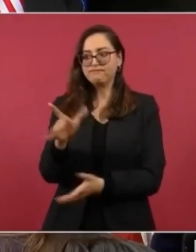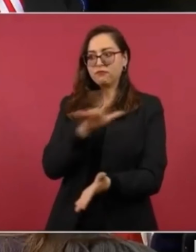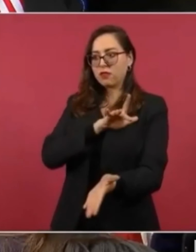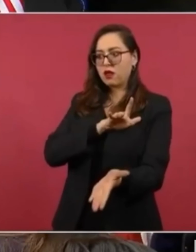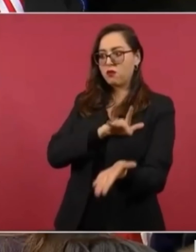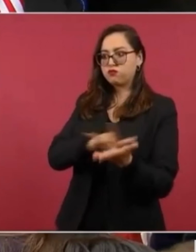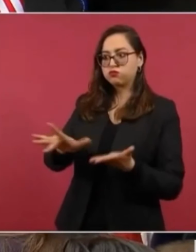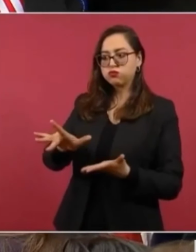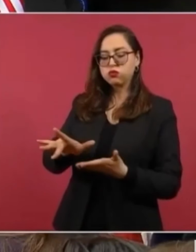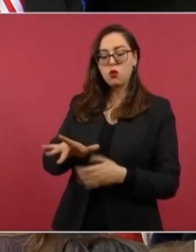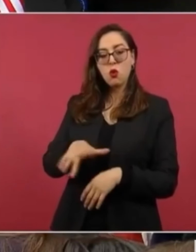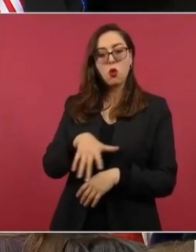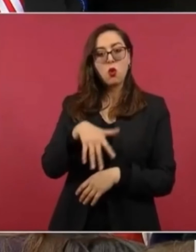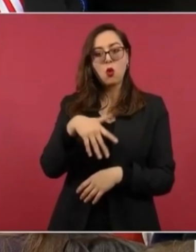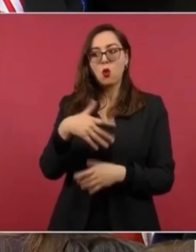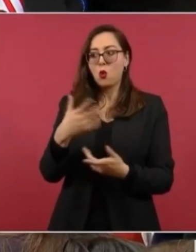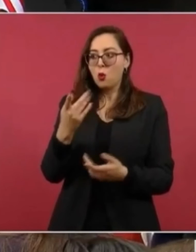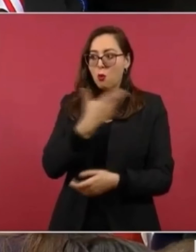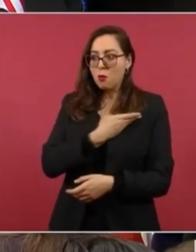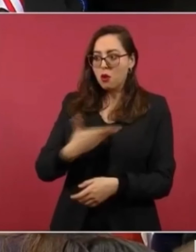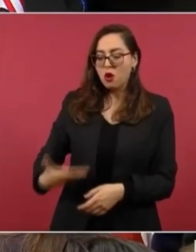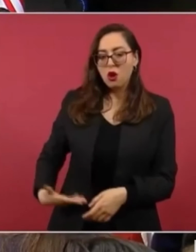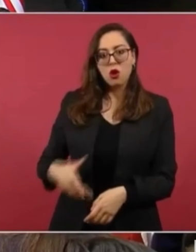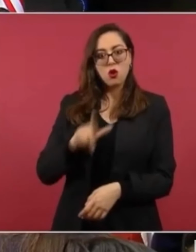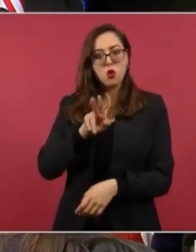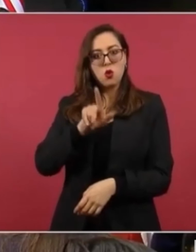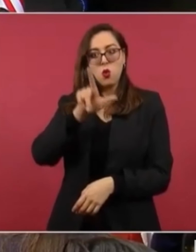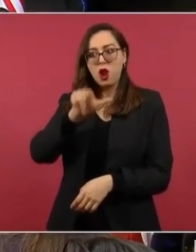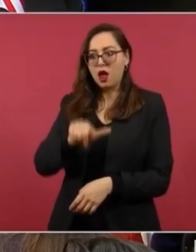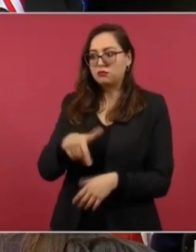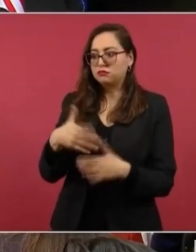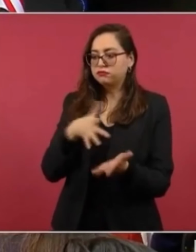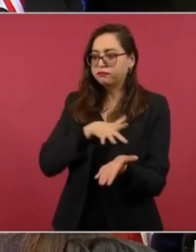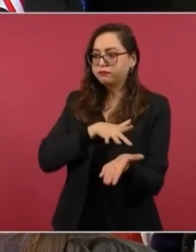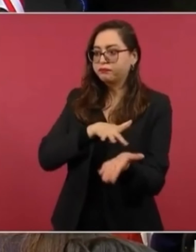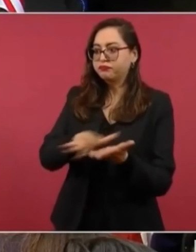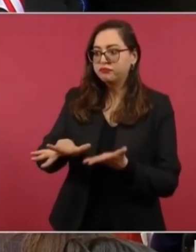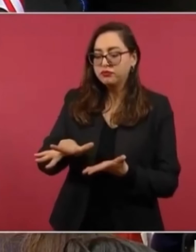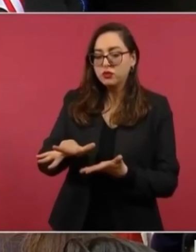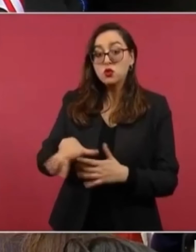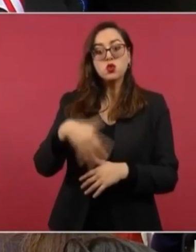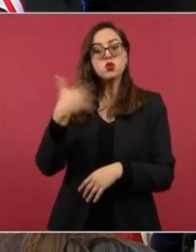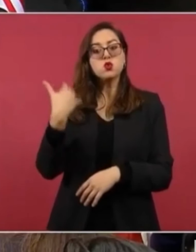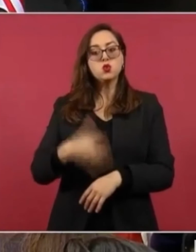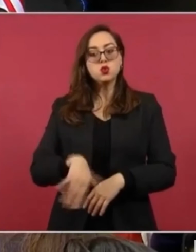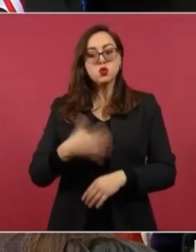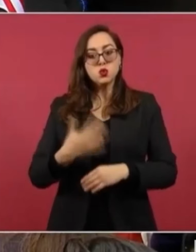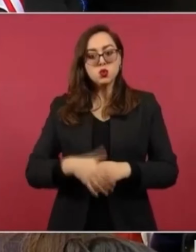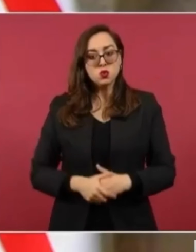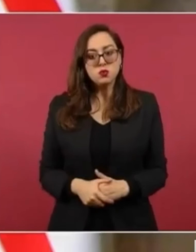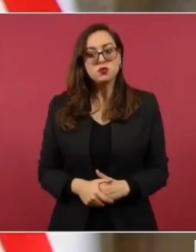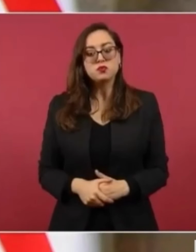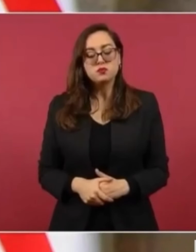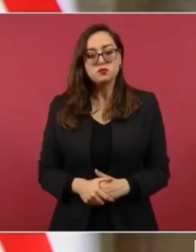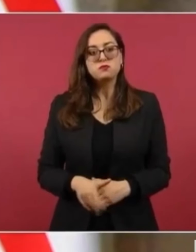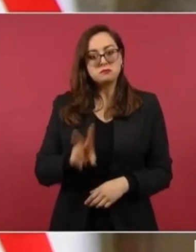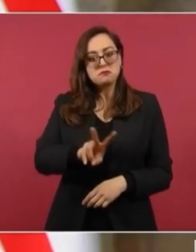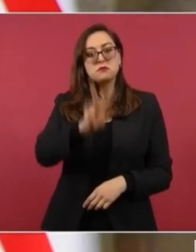Esto demuestra de que hay un compromiso auténtico en